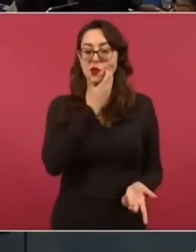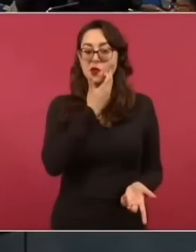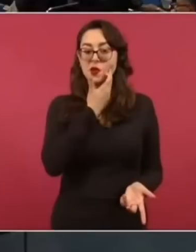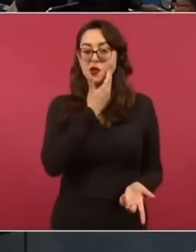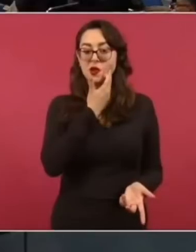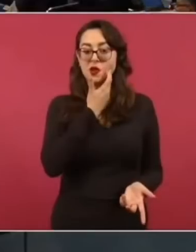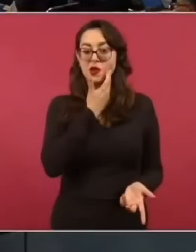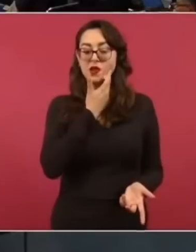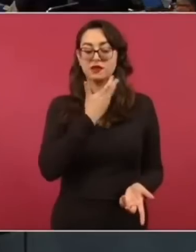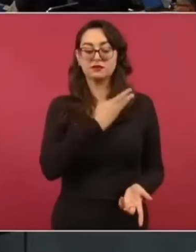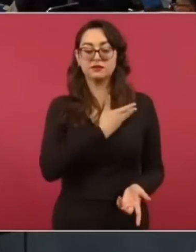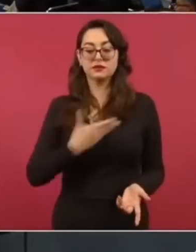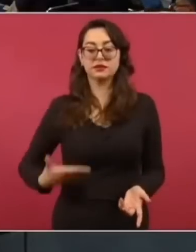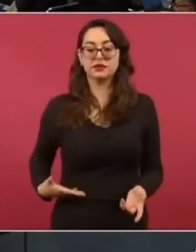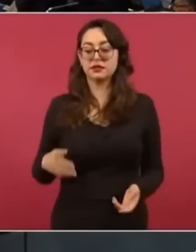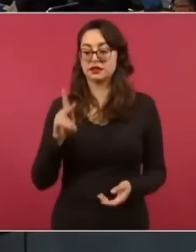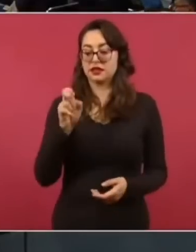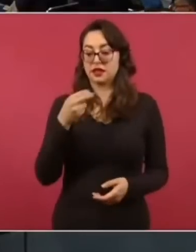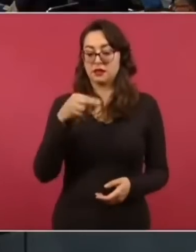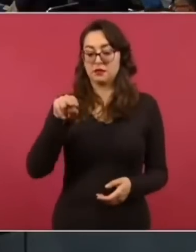del presidente Peña,